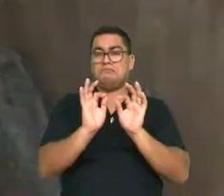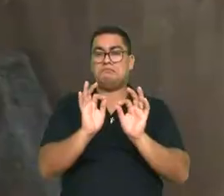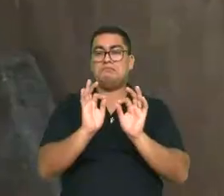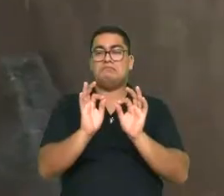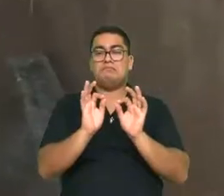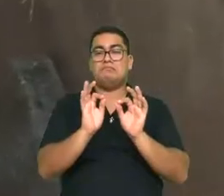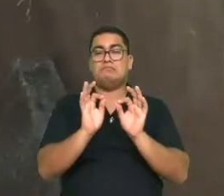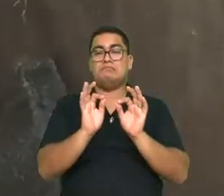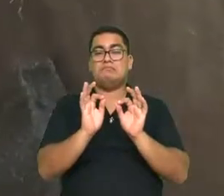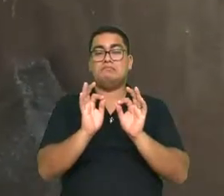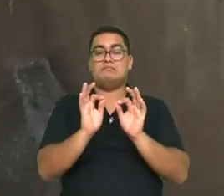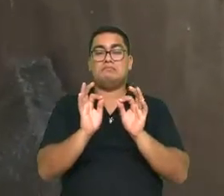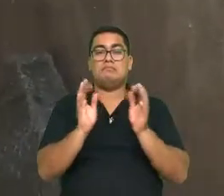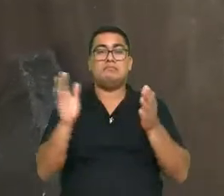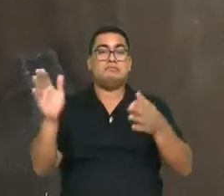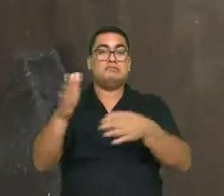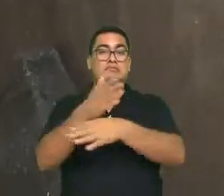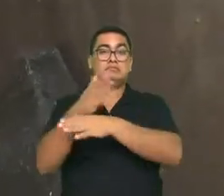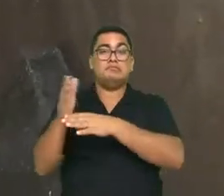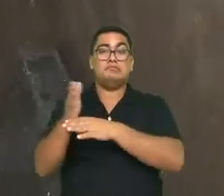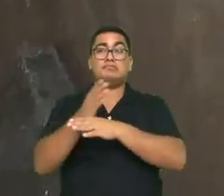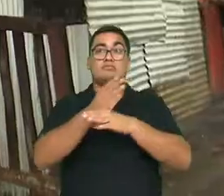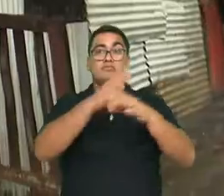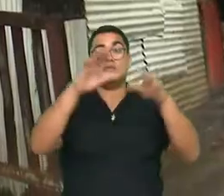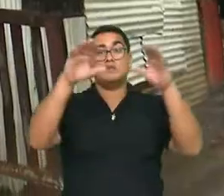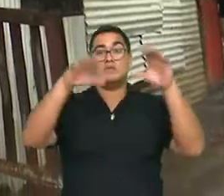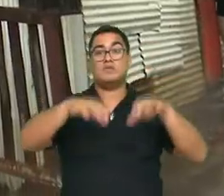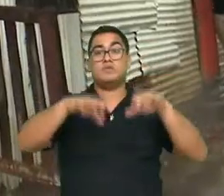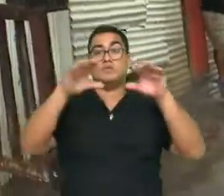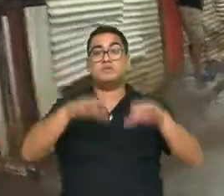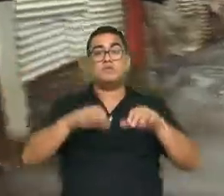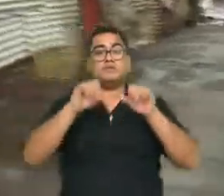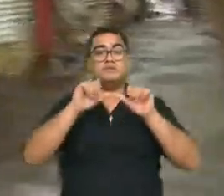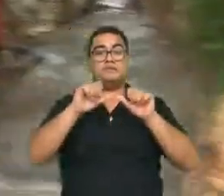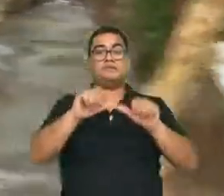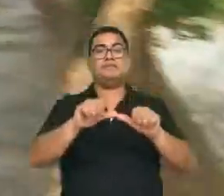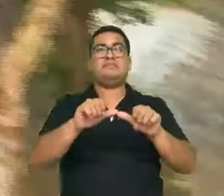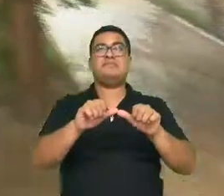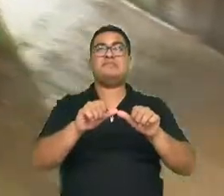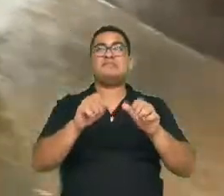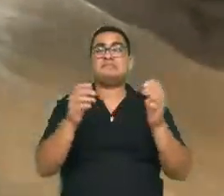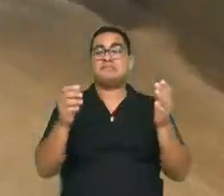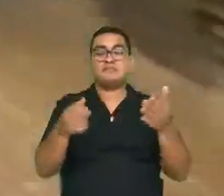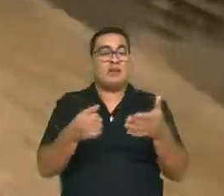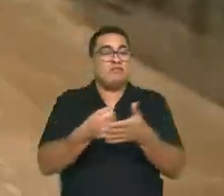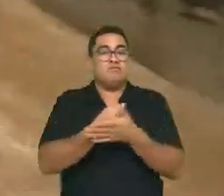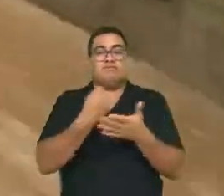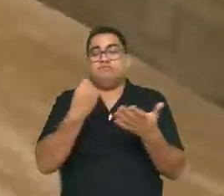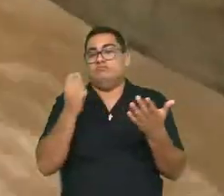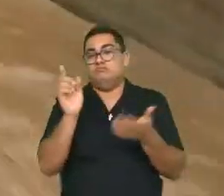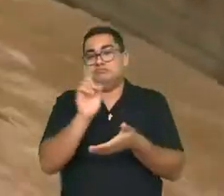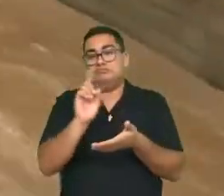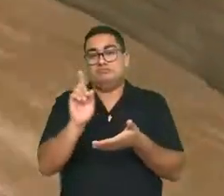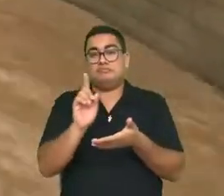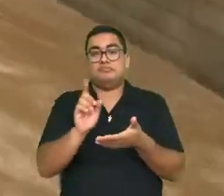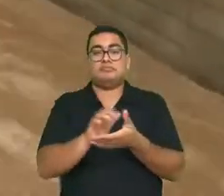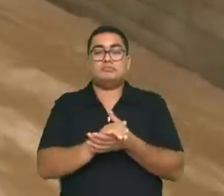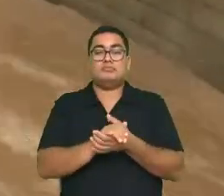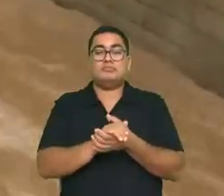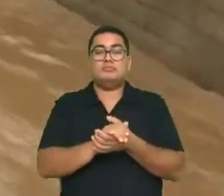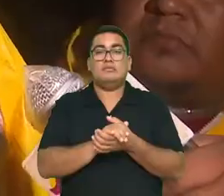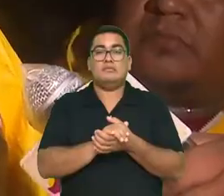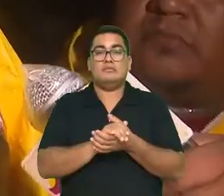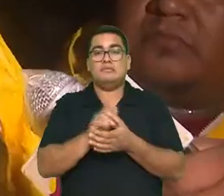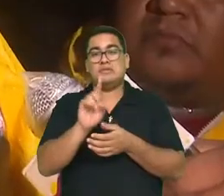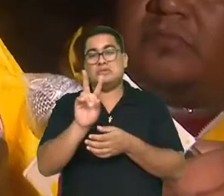mantiene con condiciones de lluvia como este tipo, pues no tenemos grandes percances. Mencioné antes que entre 12 del día y 1